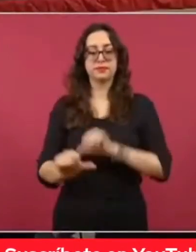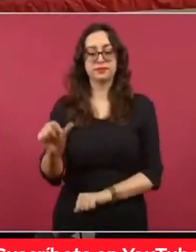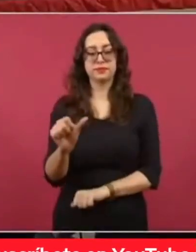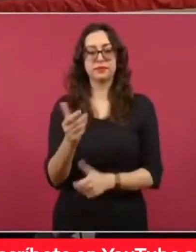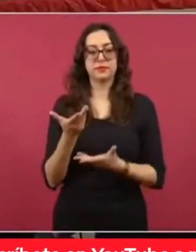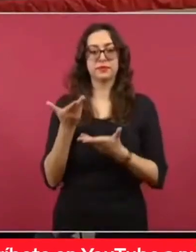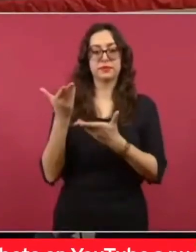Señor general